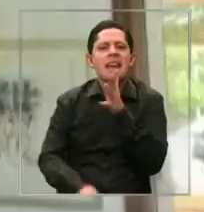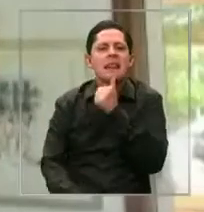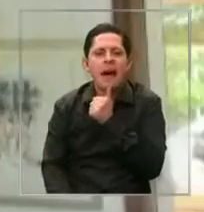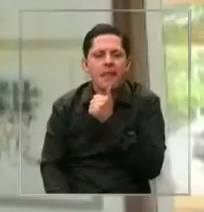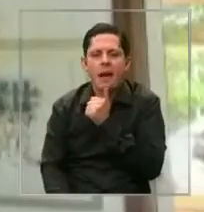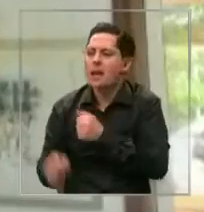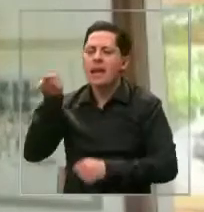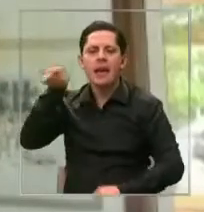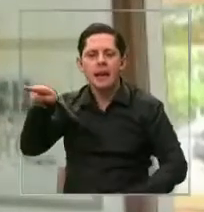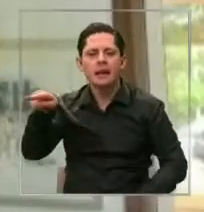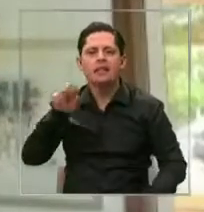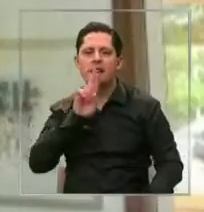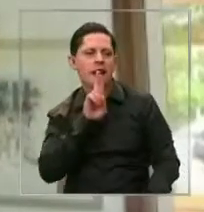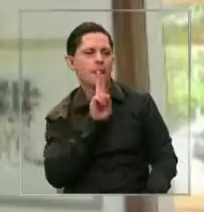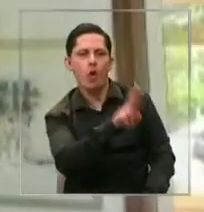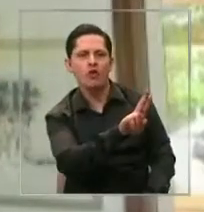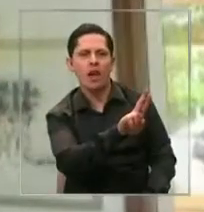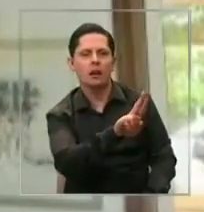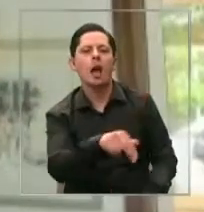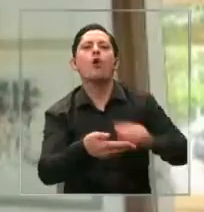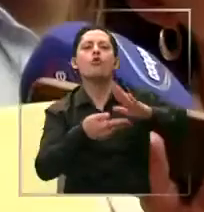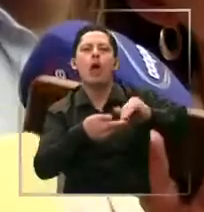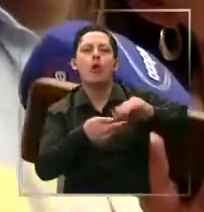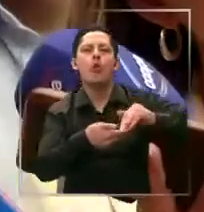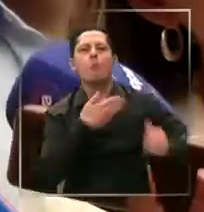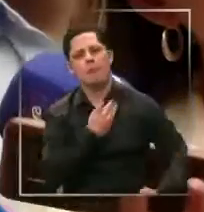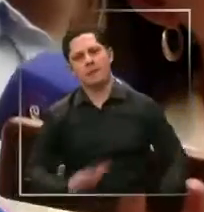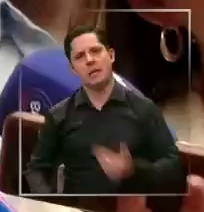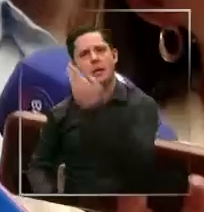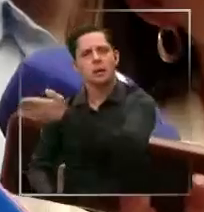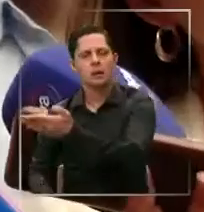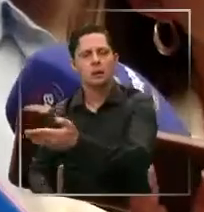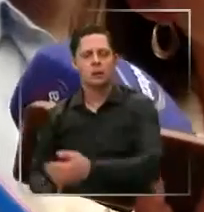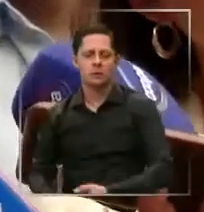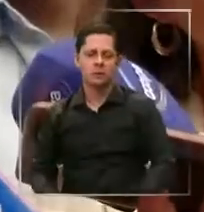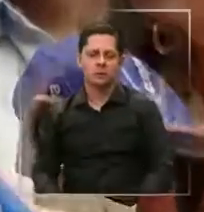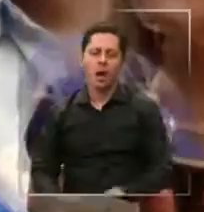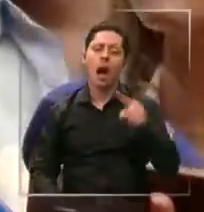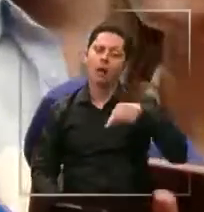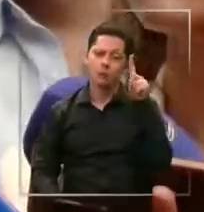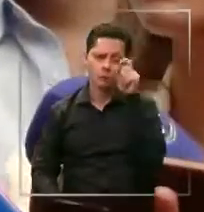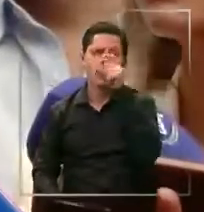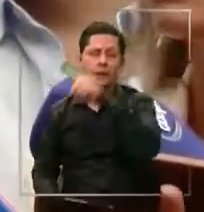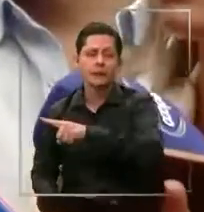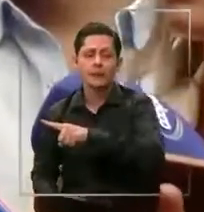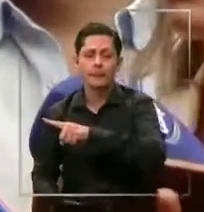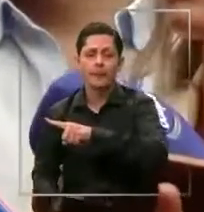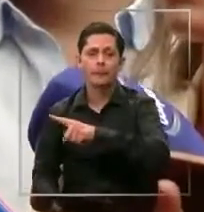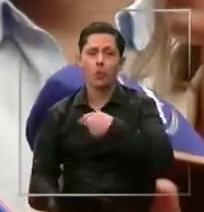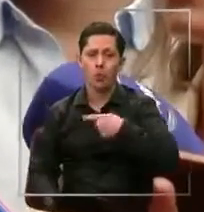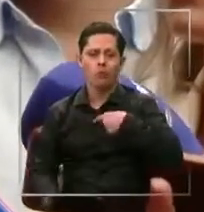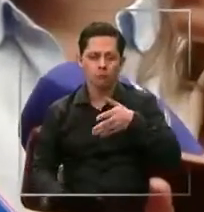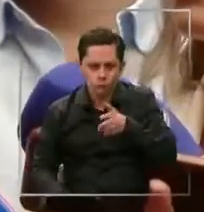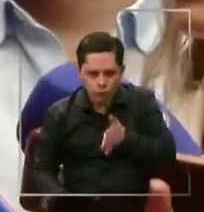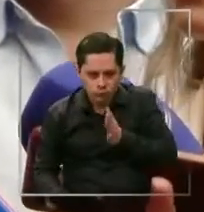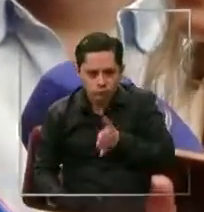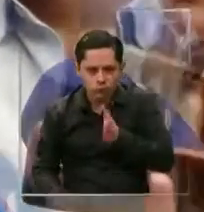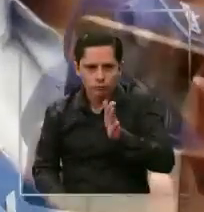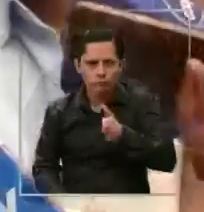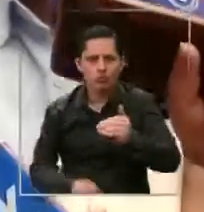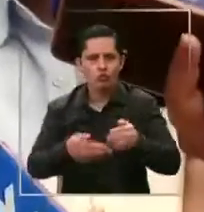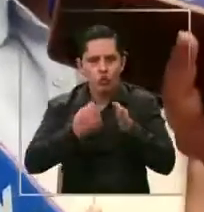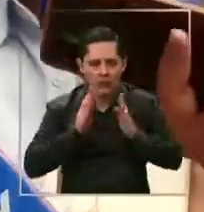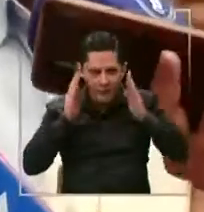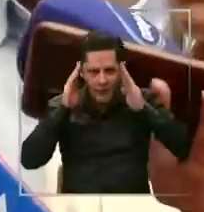Debe responder a los chilenos con una disculpa. Por ahora es difícil, porque cuando uno está avanzando por la